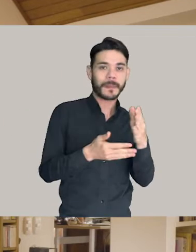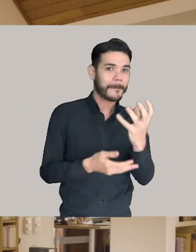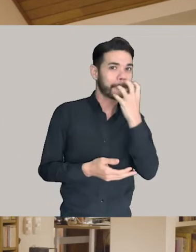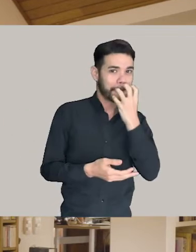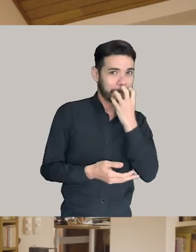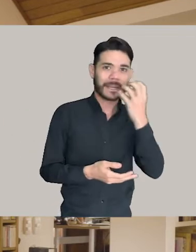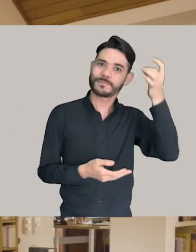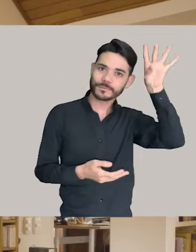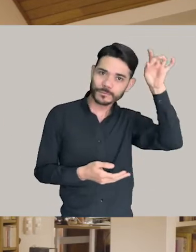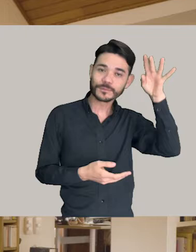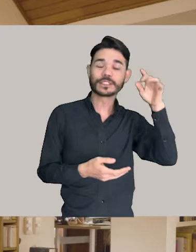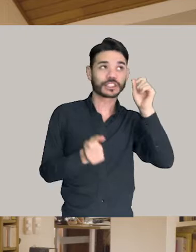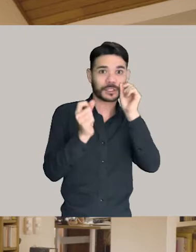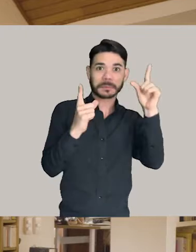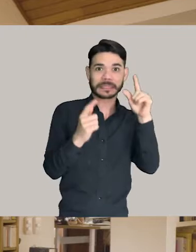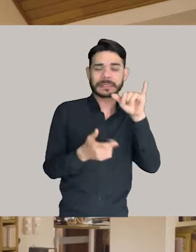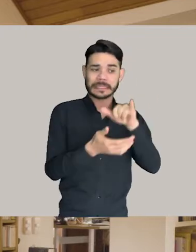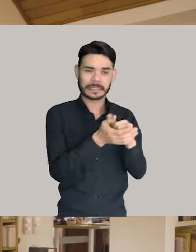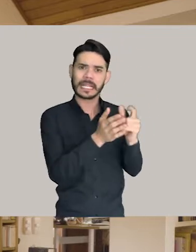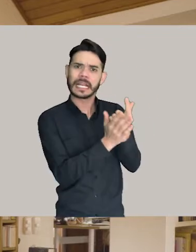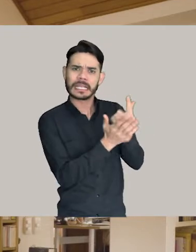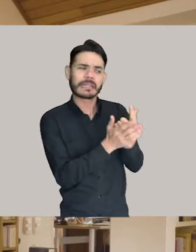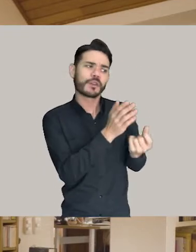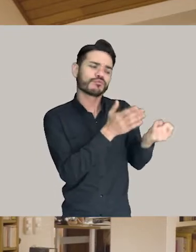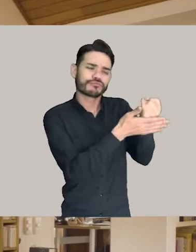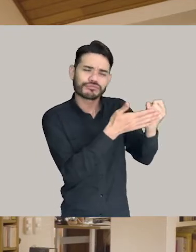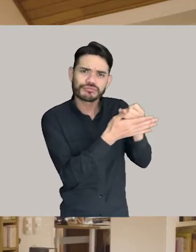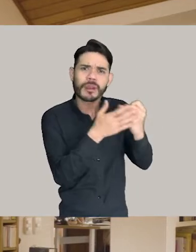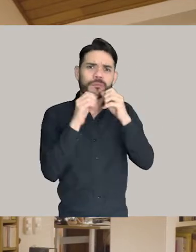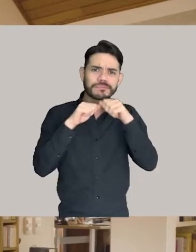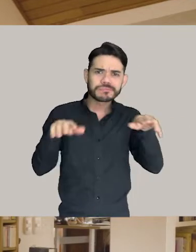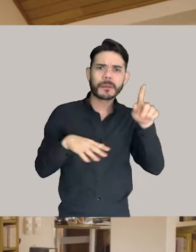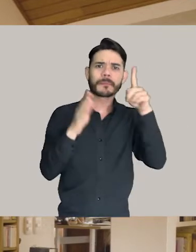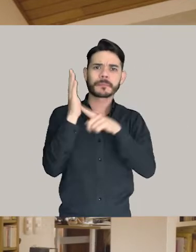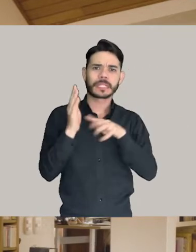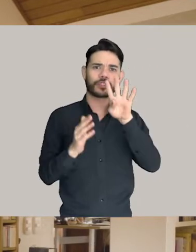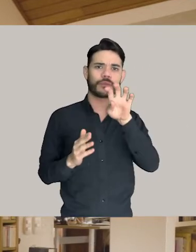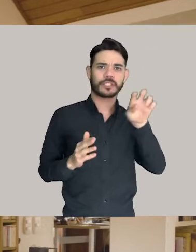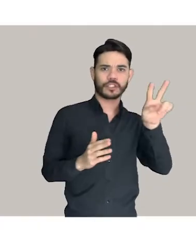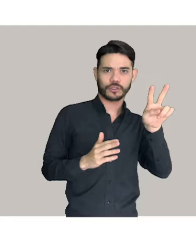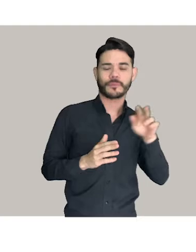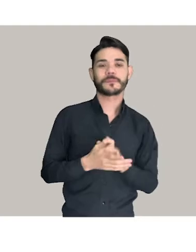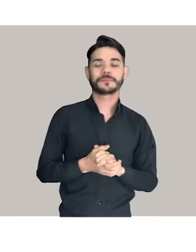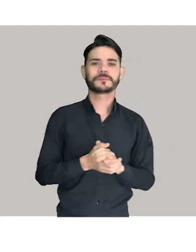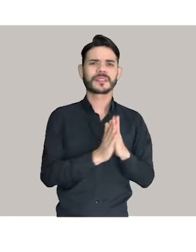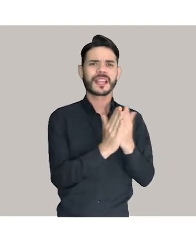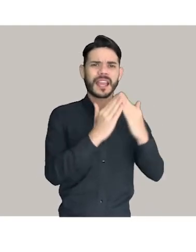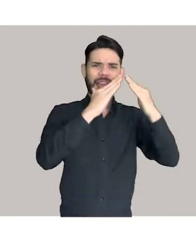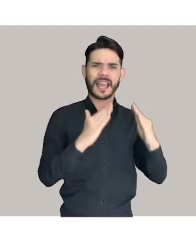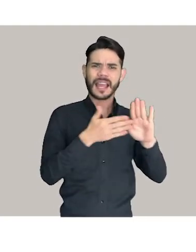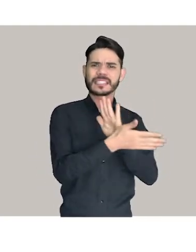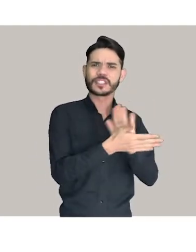escrito e ilustrado en 1992, publicado y editado por Ediciones Ecaré. ¿De dónde surge